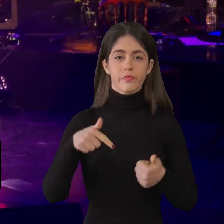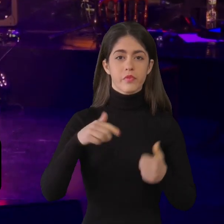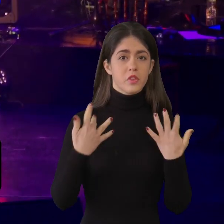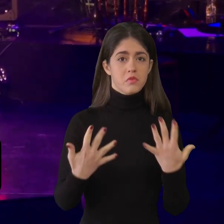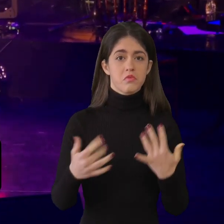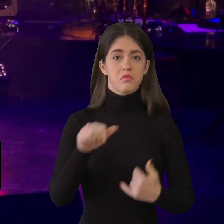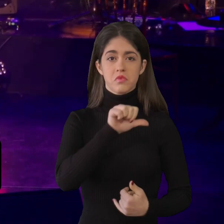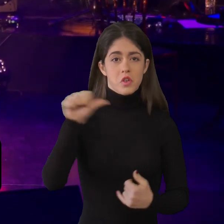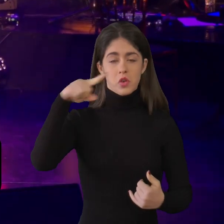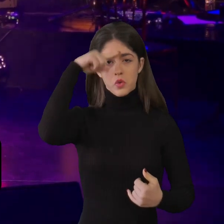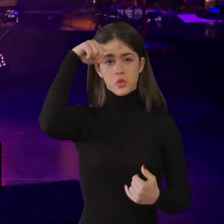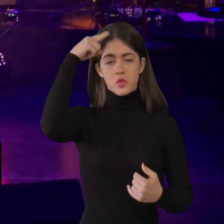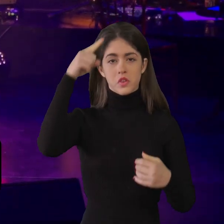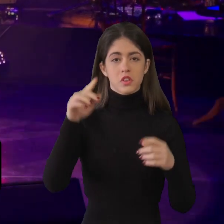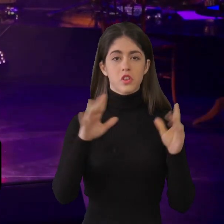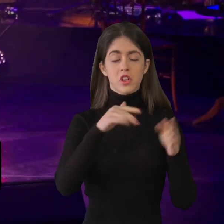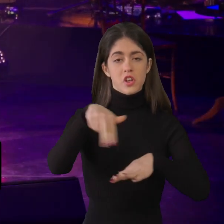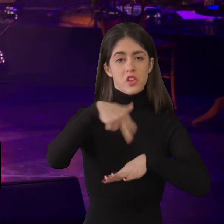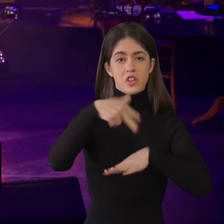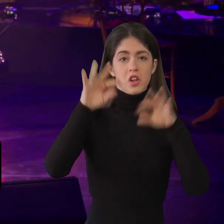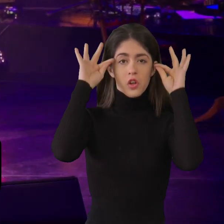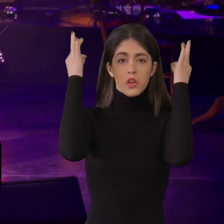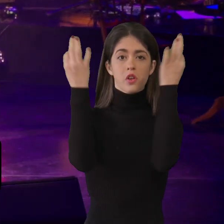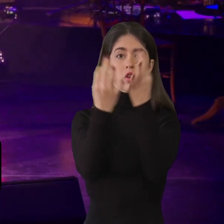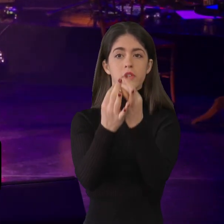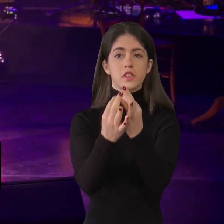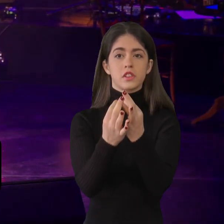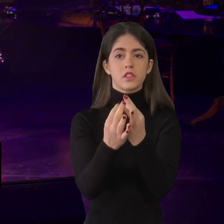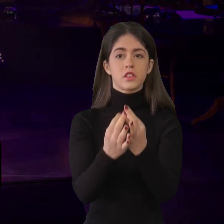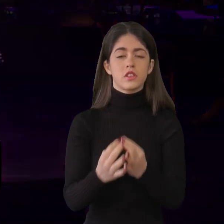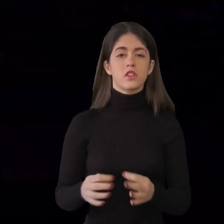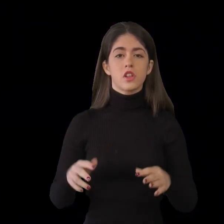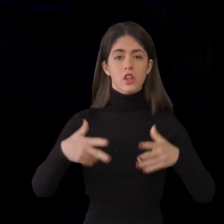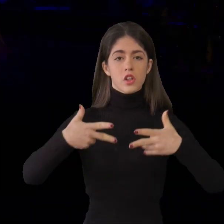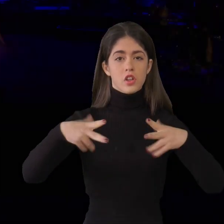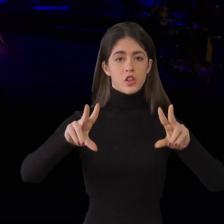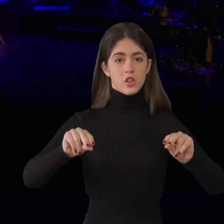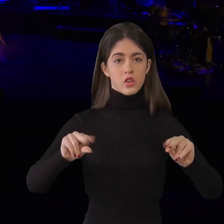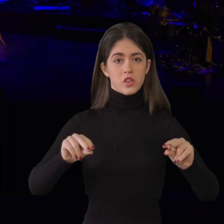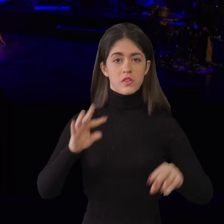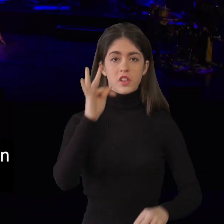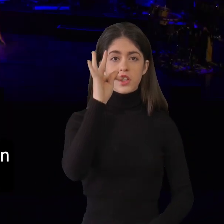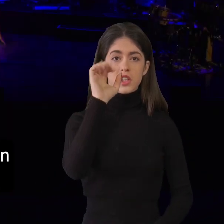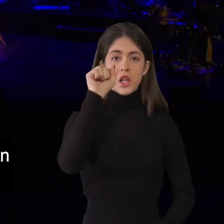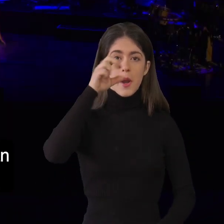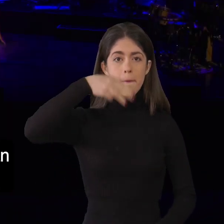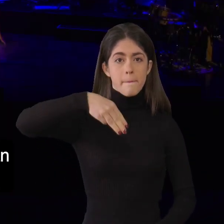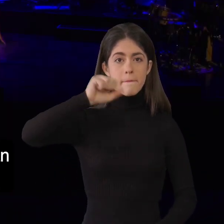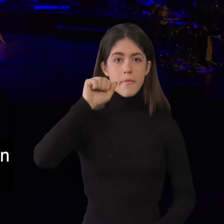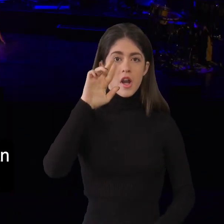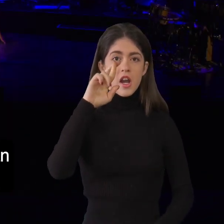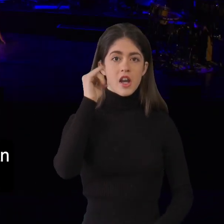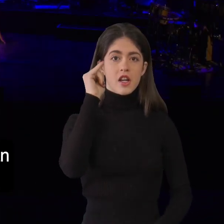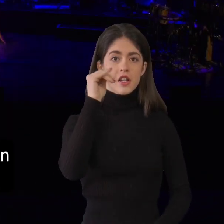Comienza pronto la Semana Cultural en los escenarios cordobeses con el Diván de Tamarit, el martes día 27 en el Teatro Góngora,